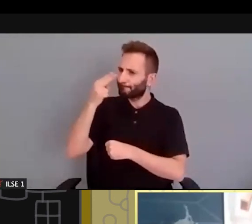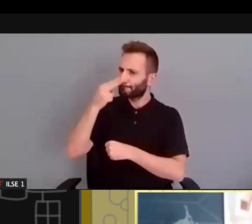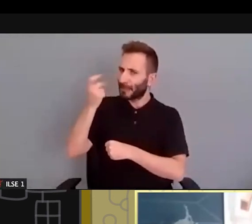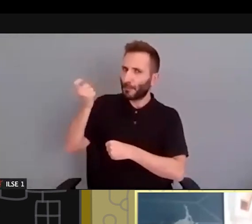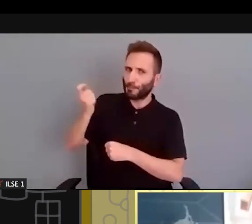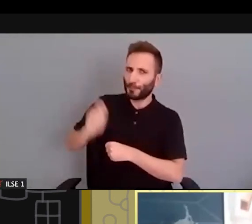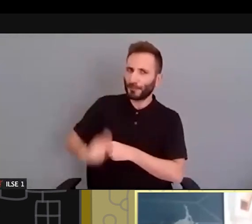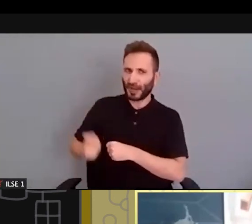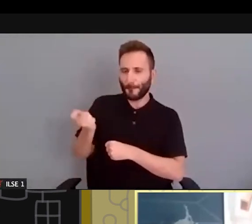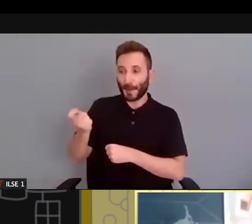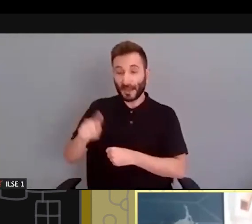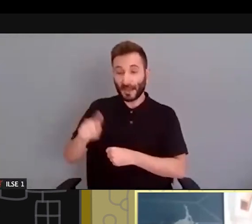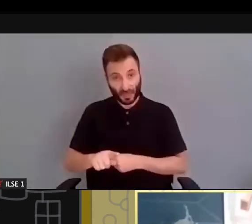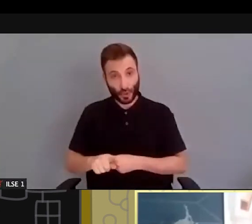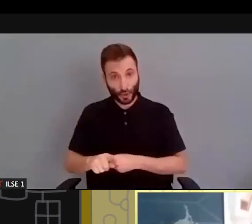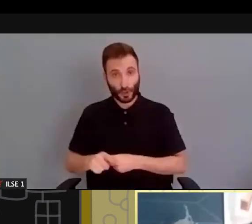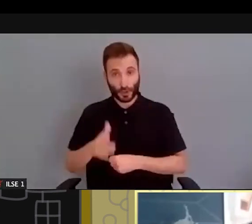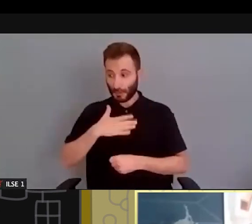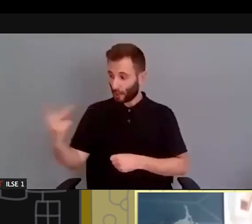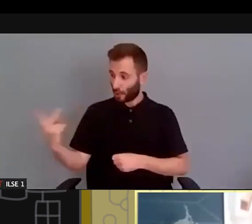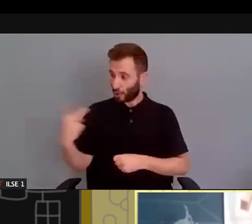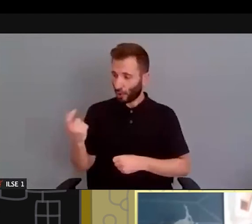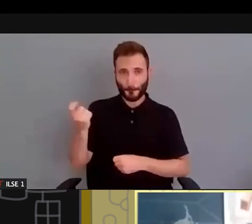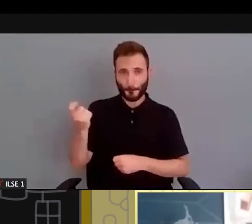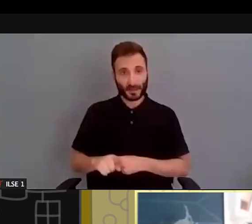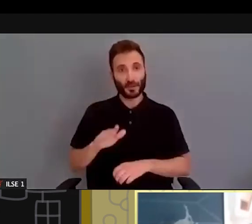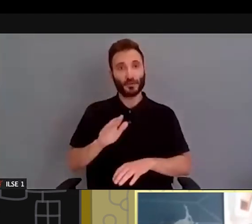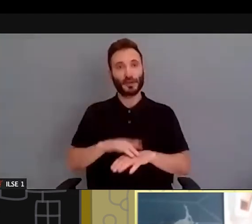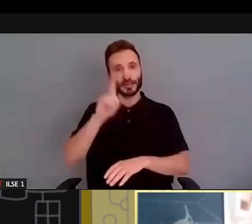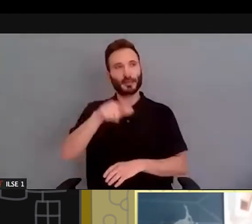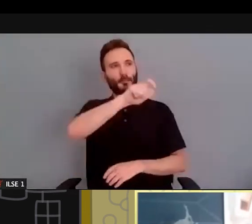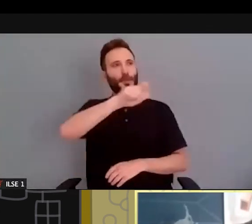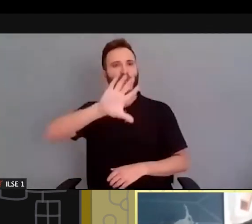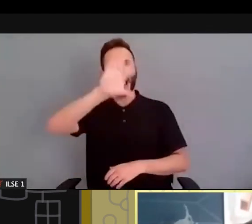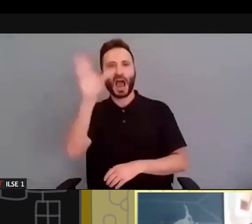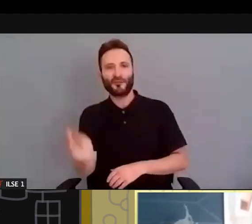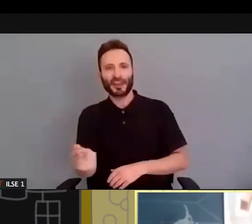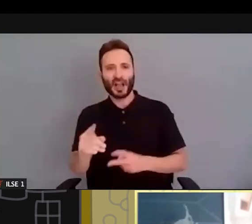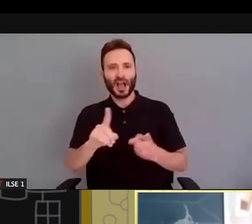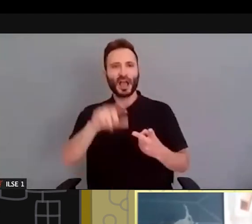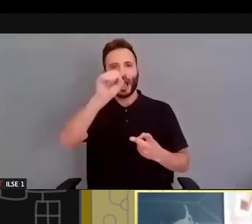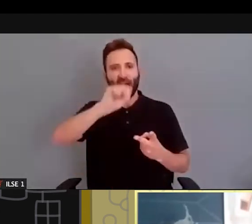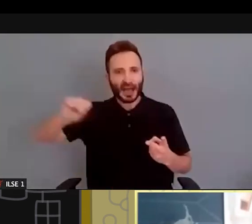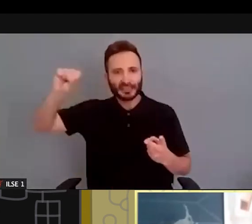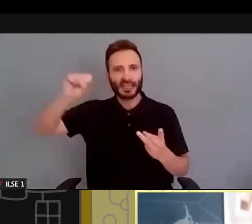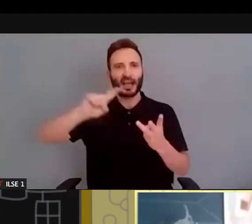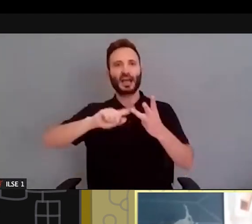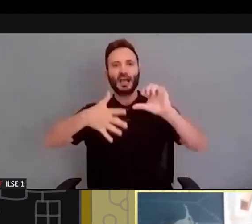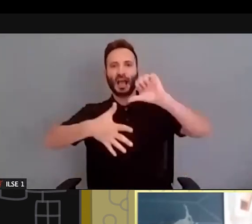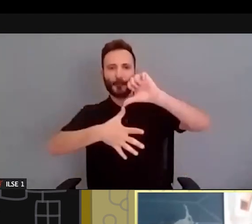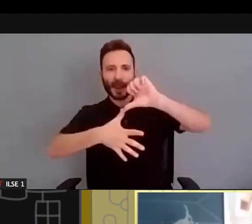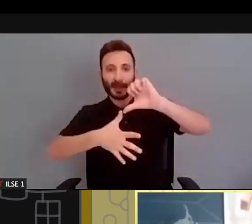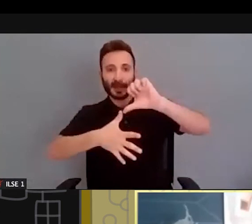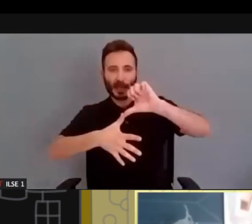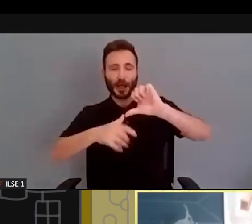profesionales parecidos a los tuyos y que te encuentras con la gente de África, de Asia, de América Latina y que podáis